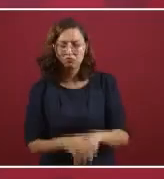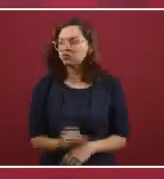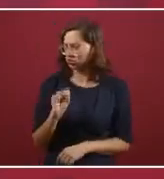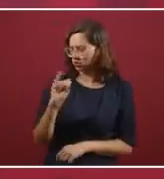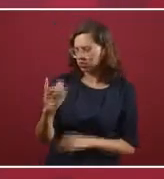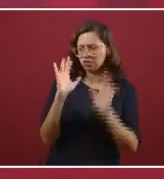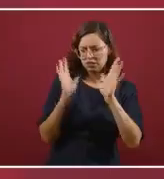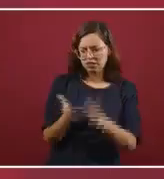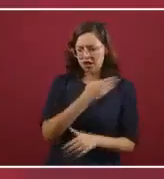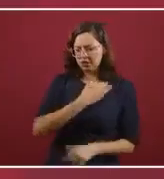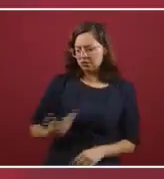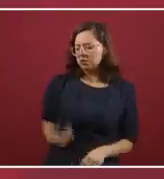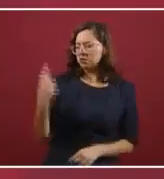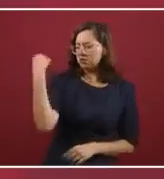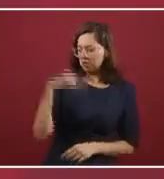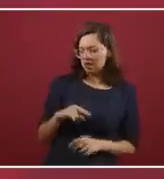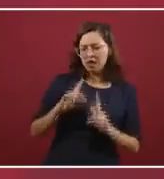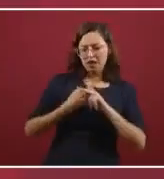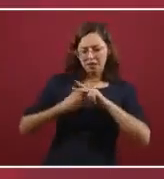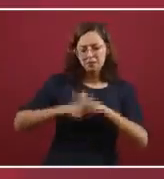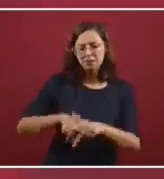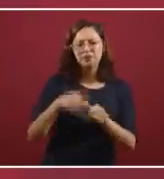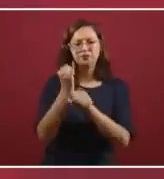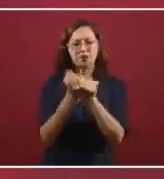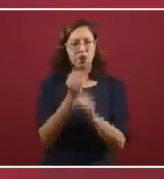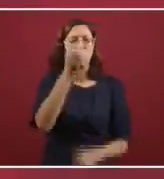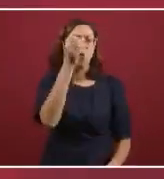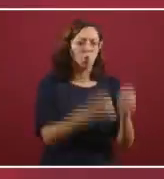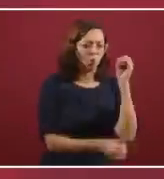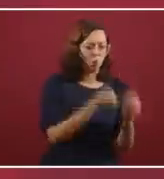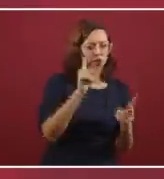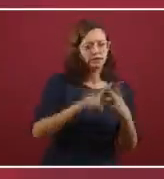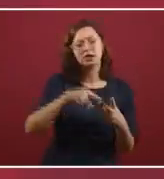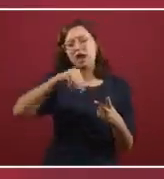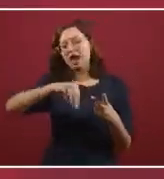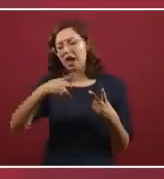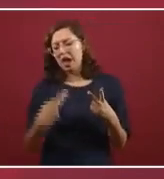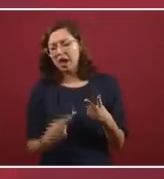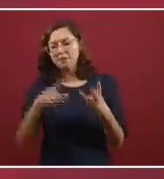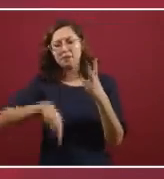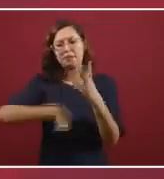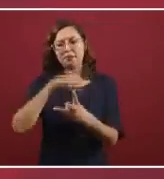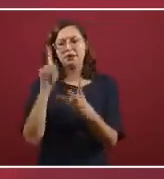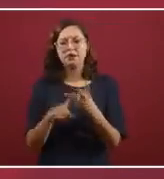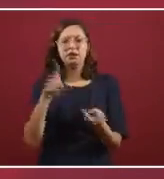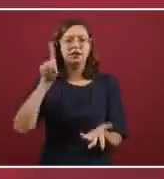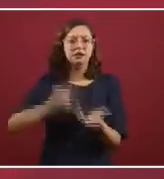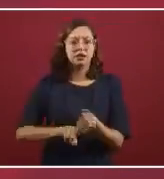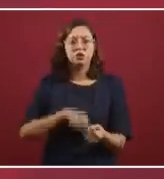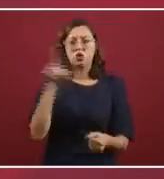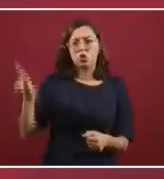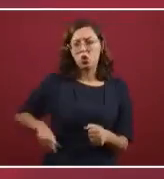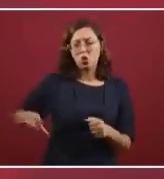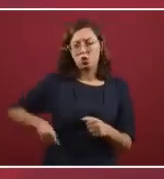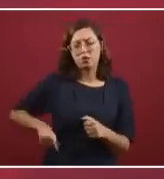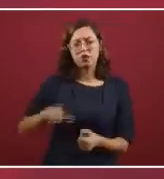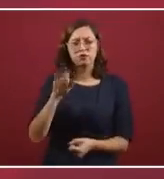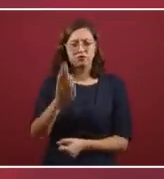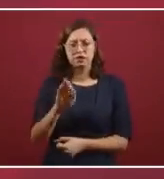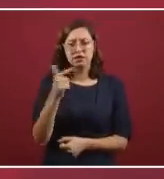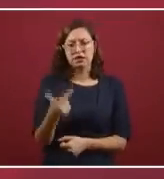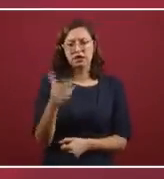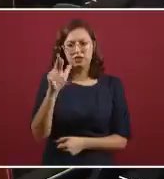investigaciones correspondientes con jueces, ministerios públicos y los funcionarios responsables de la Fiscalía General de la